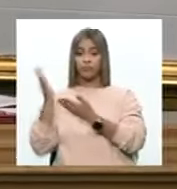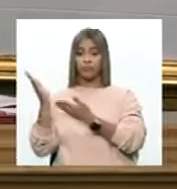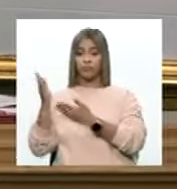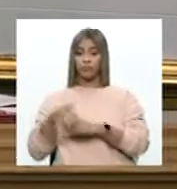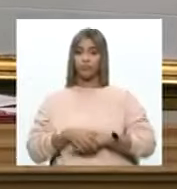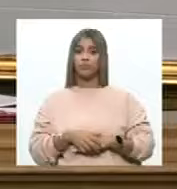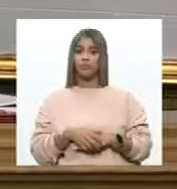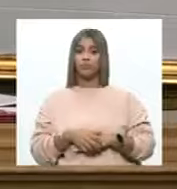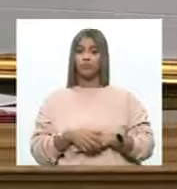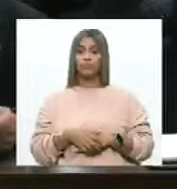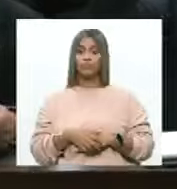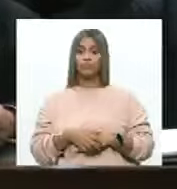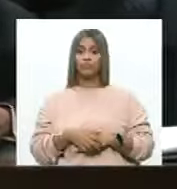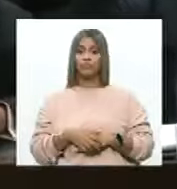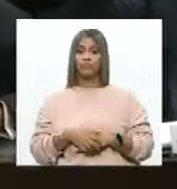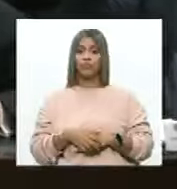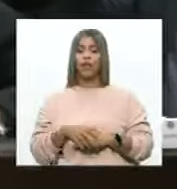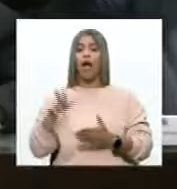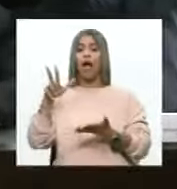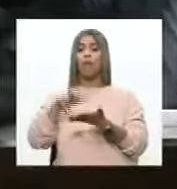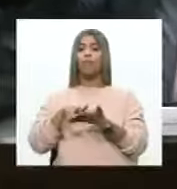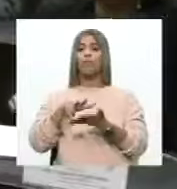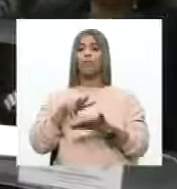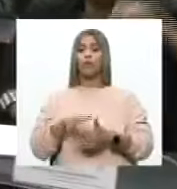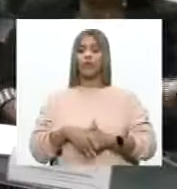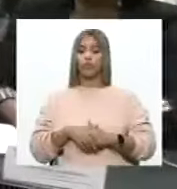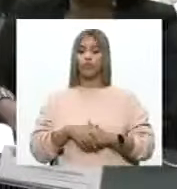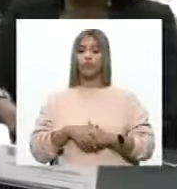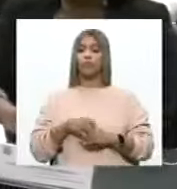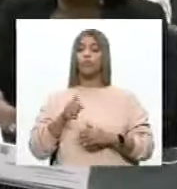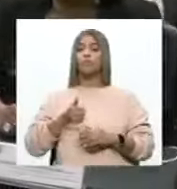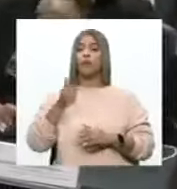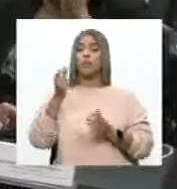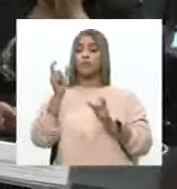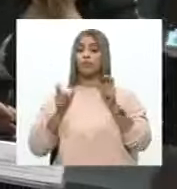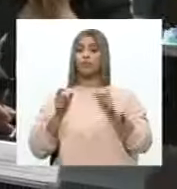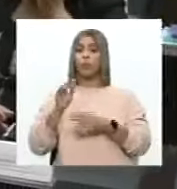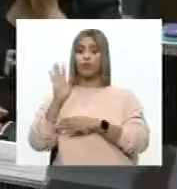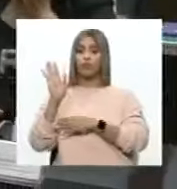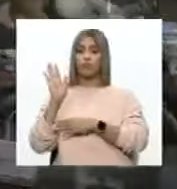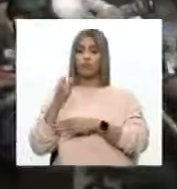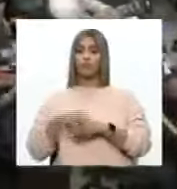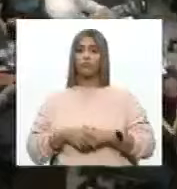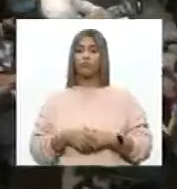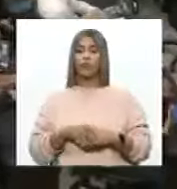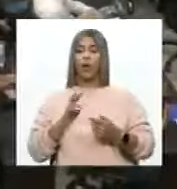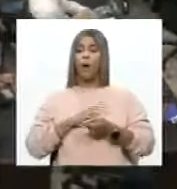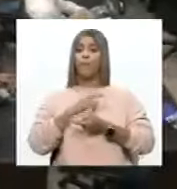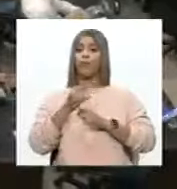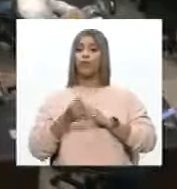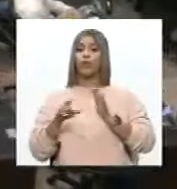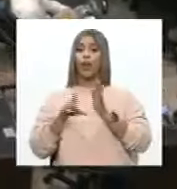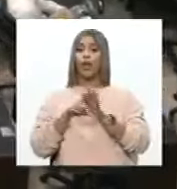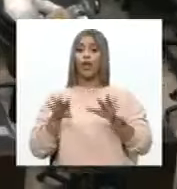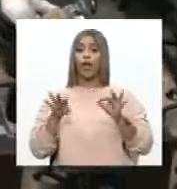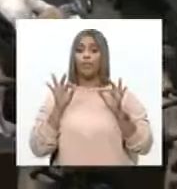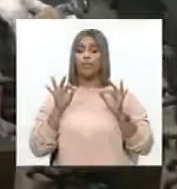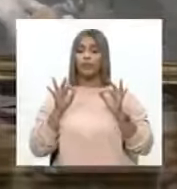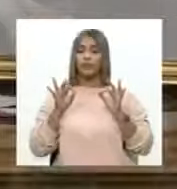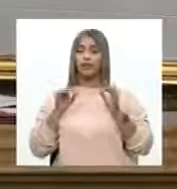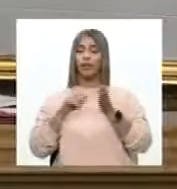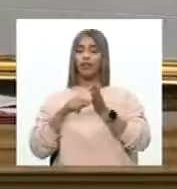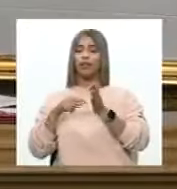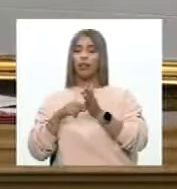costumbre. Queda aprobado por mayoría calificada el proyecto de ley especial de